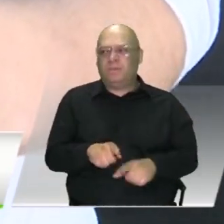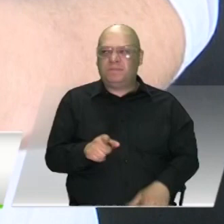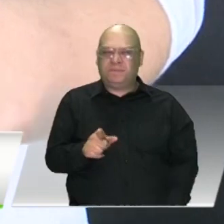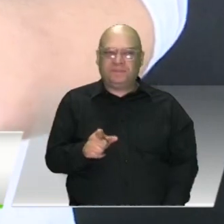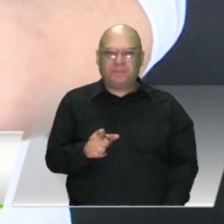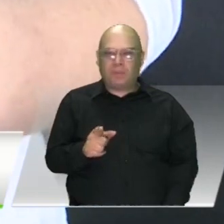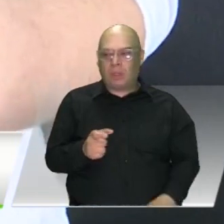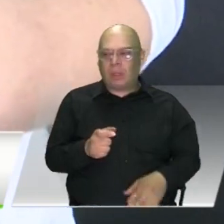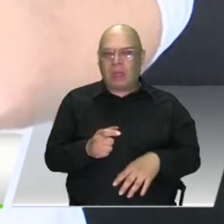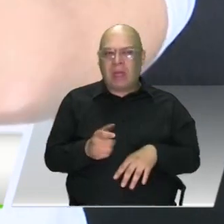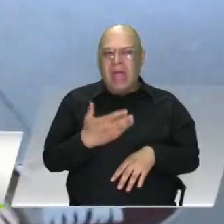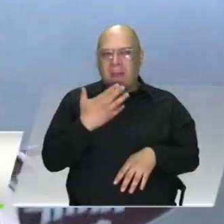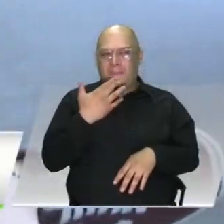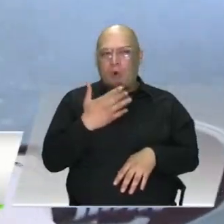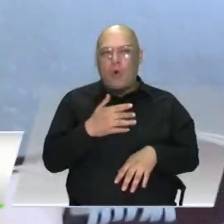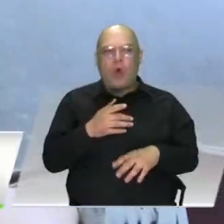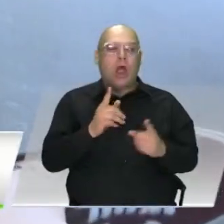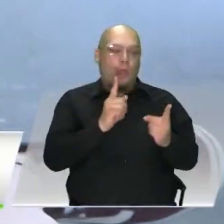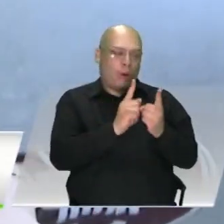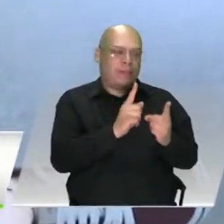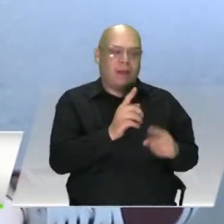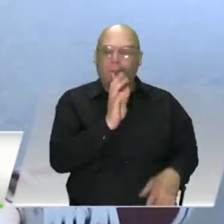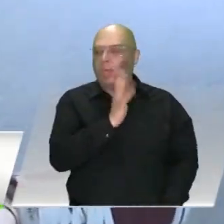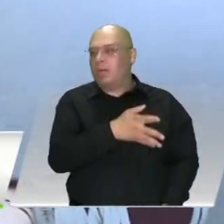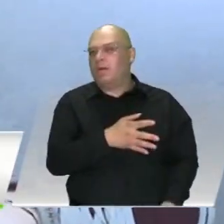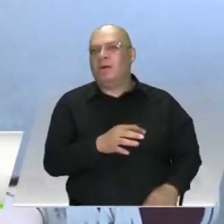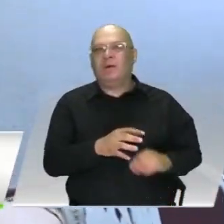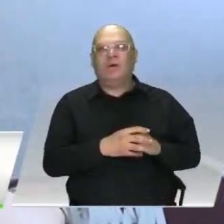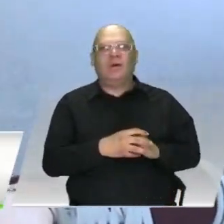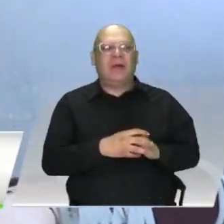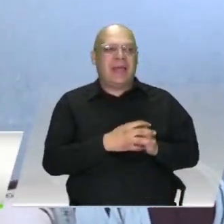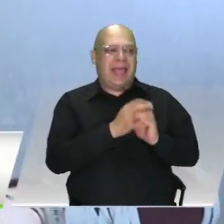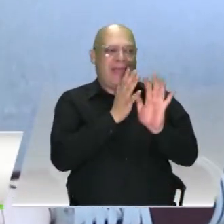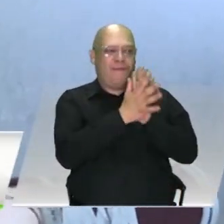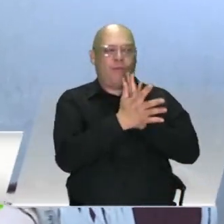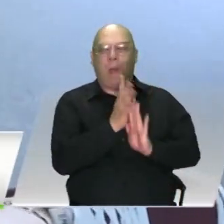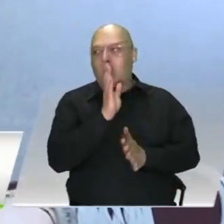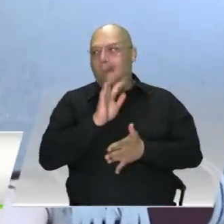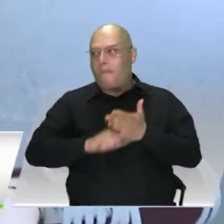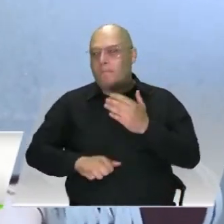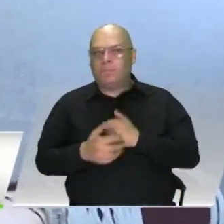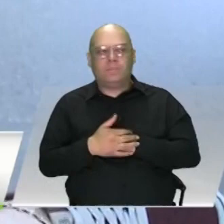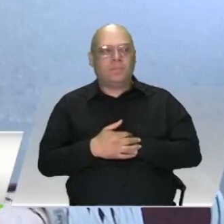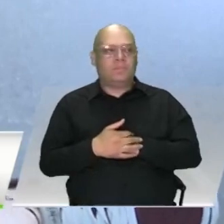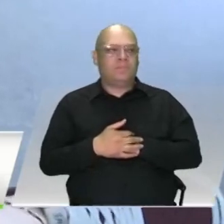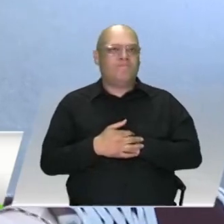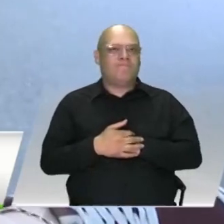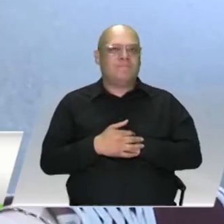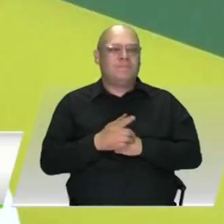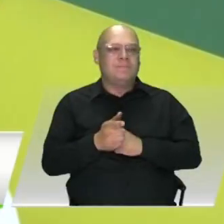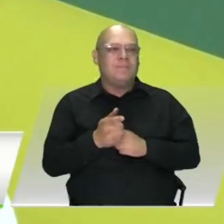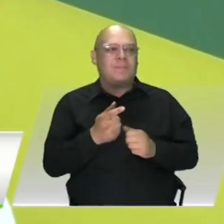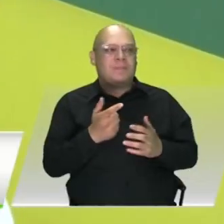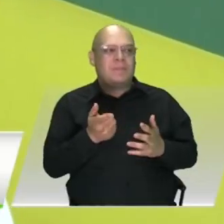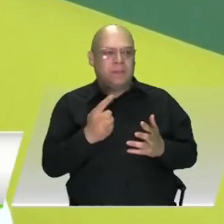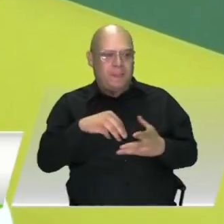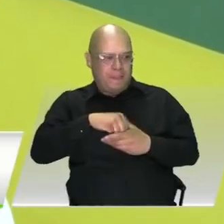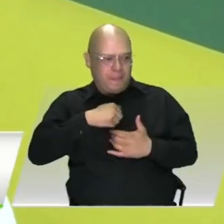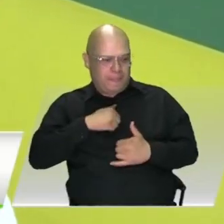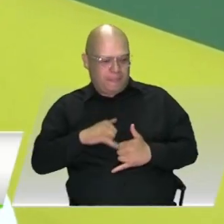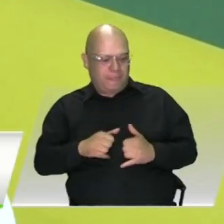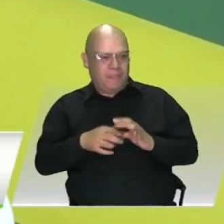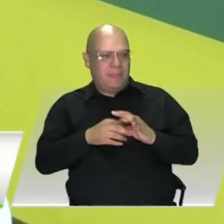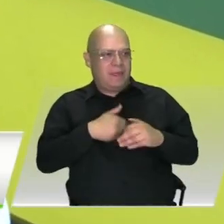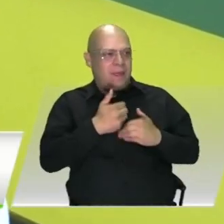el incumplimiento de los horarios de visitas, la omisión de información y sentencias arbitrarias de custodia,